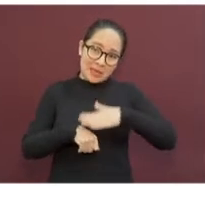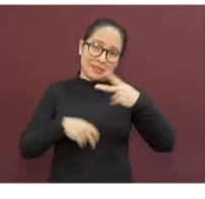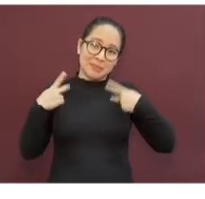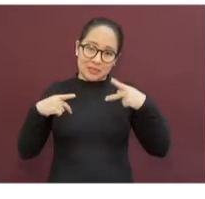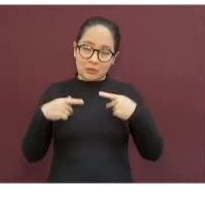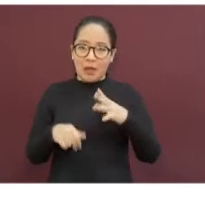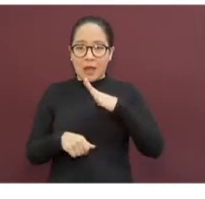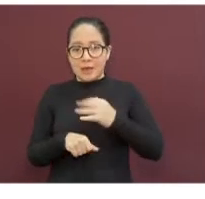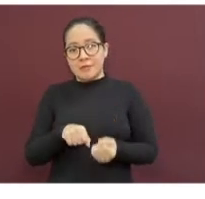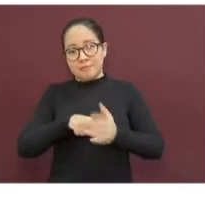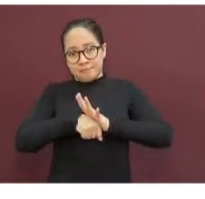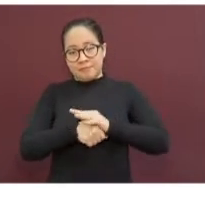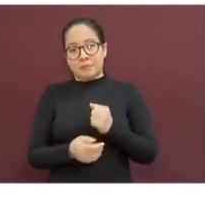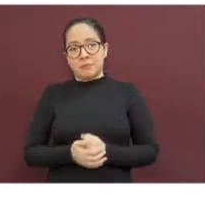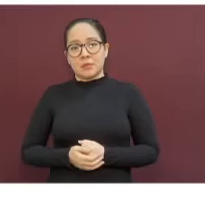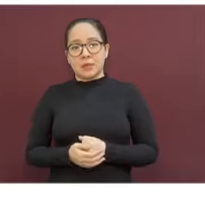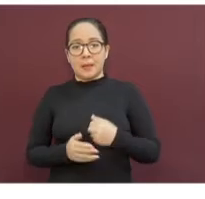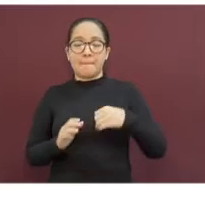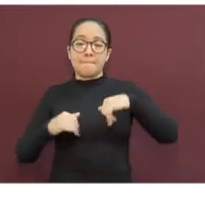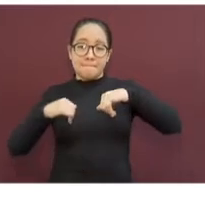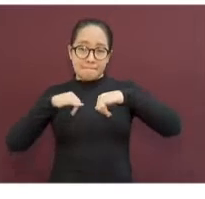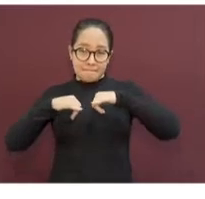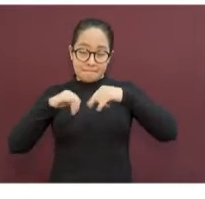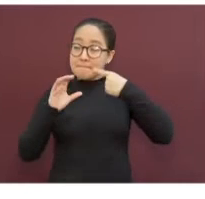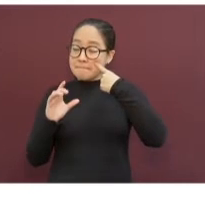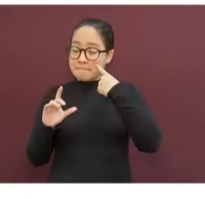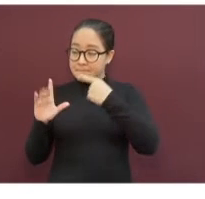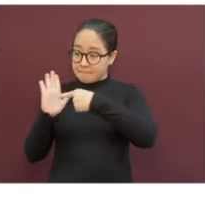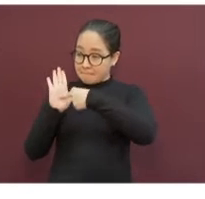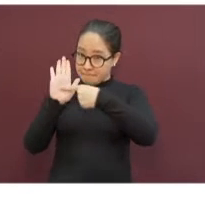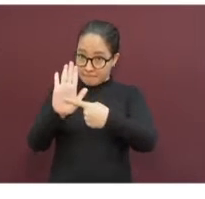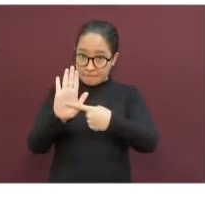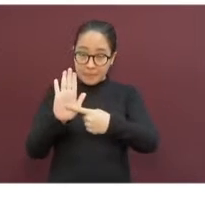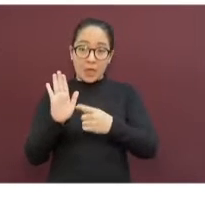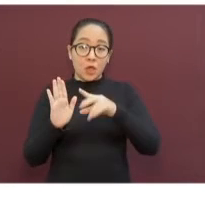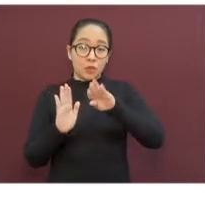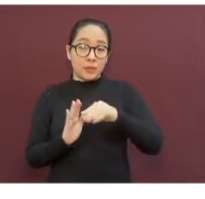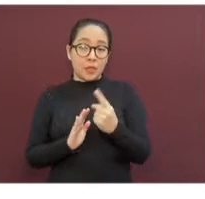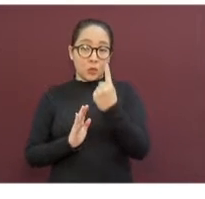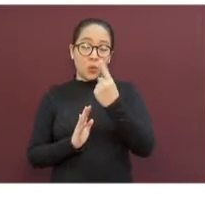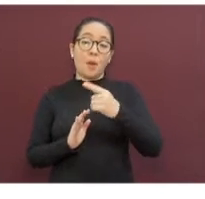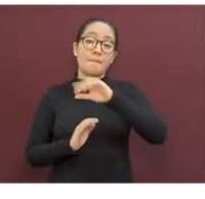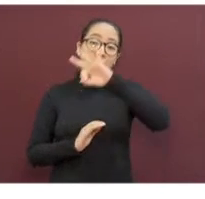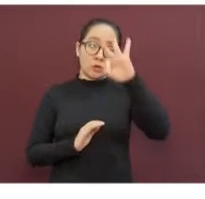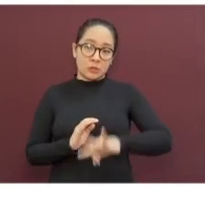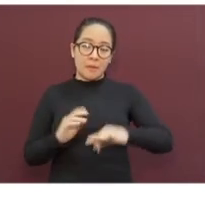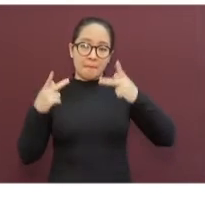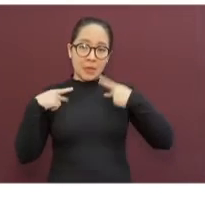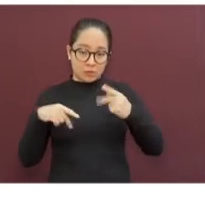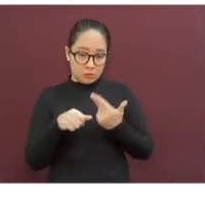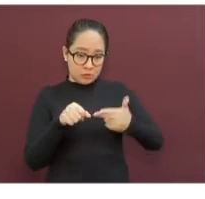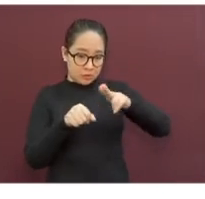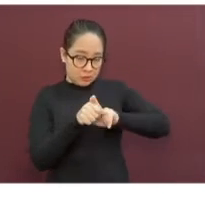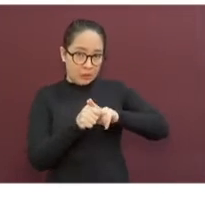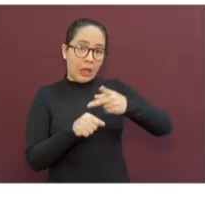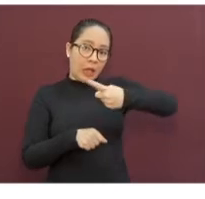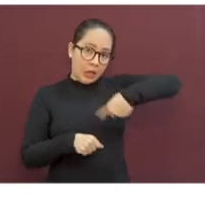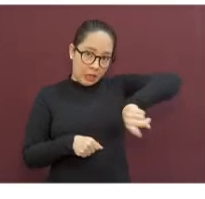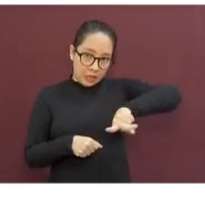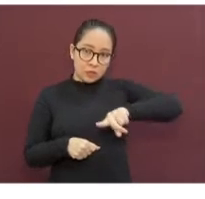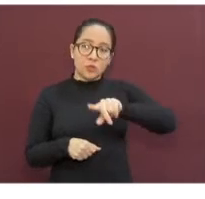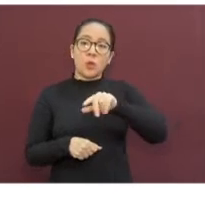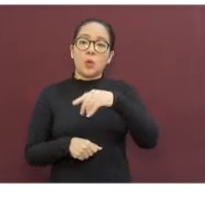en la lámina el 91% se ha dado en pacientes hospitalizados en tanto un 9% en